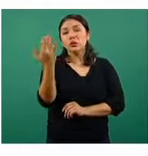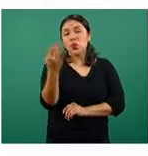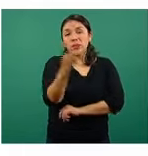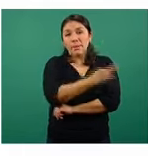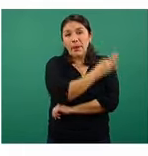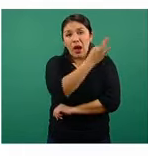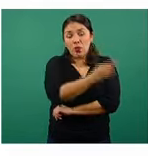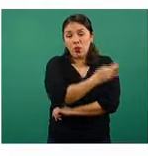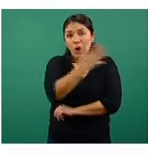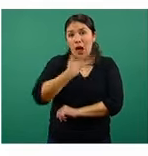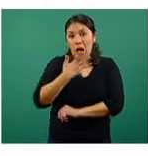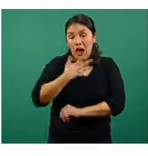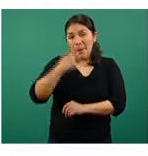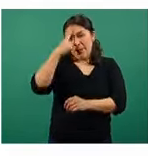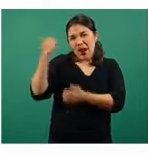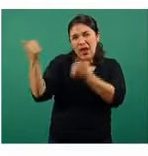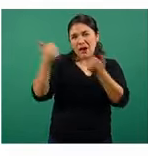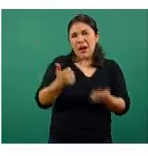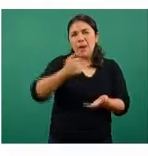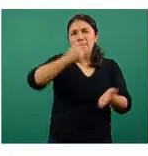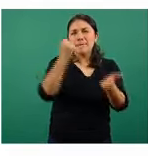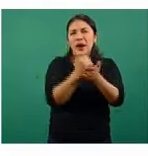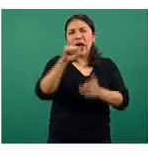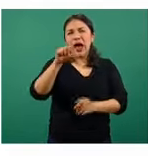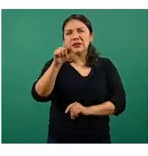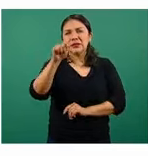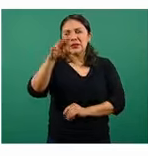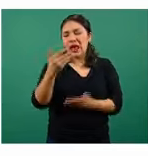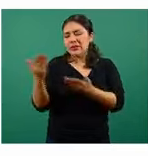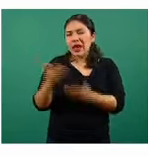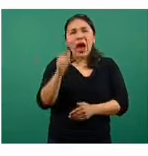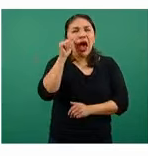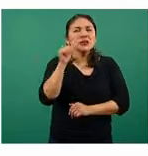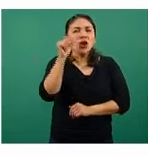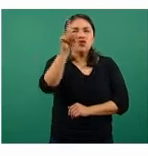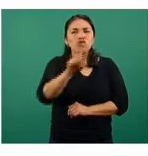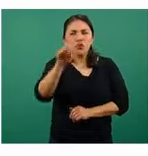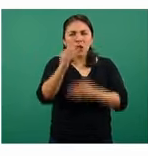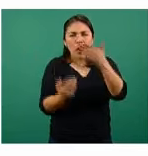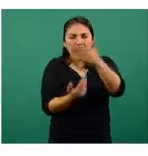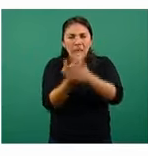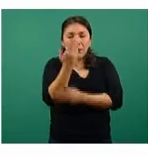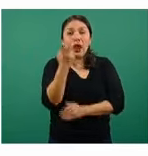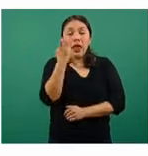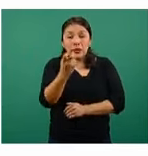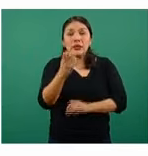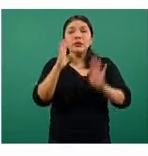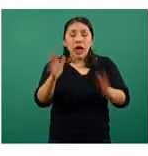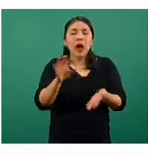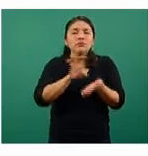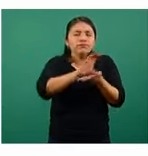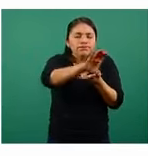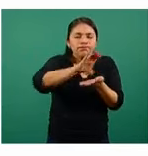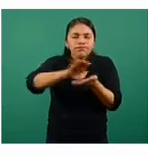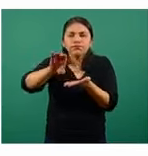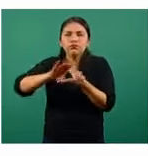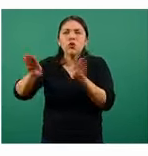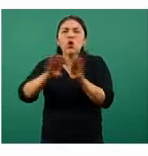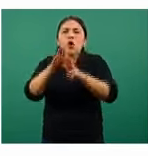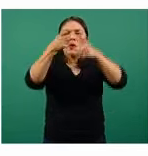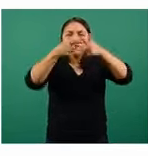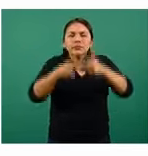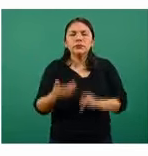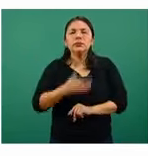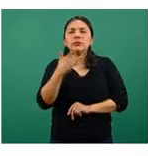860.450 dosis de vacuna AstraZeneca que llegó el día domingo por la mañana, se asignaron de manera proporcional